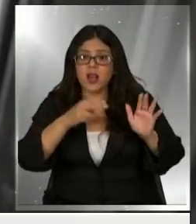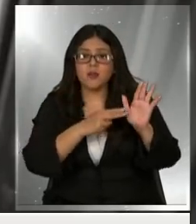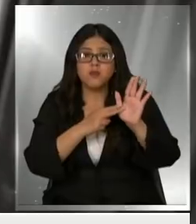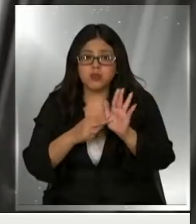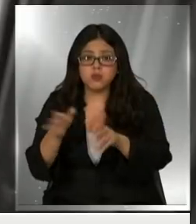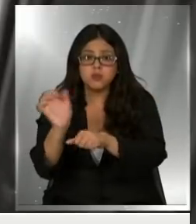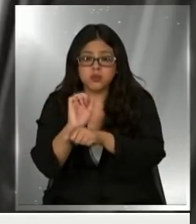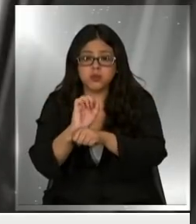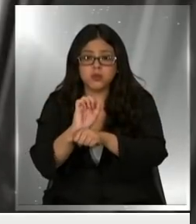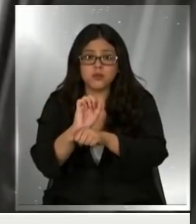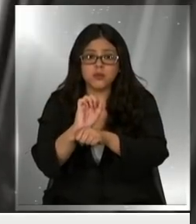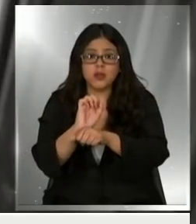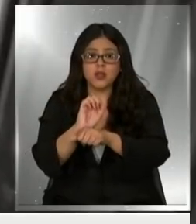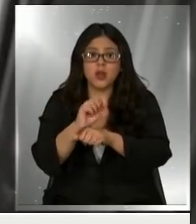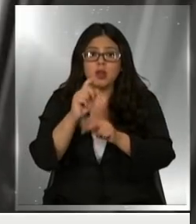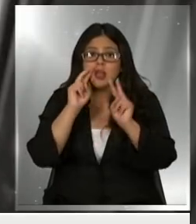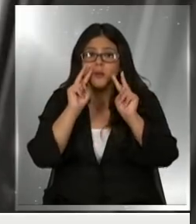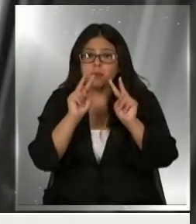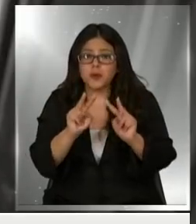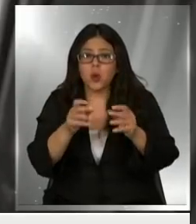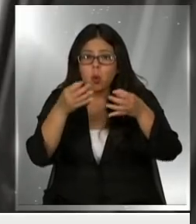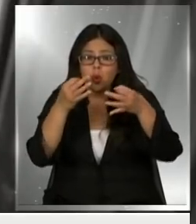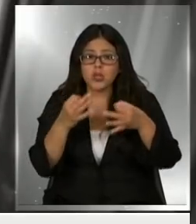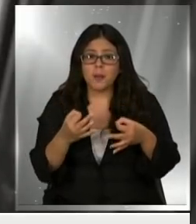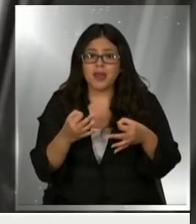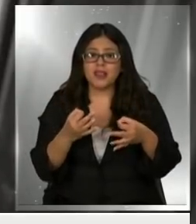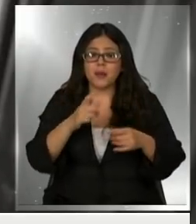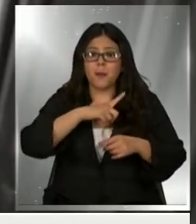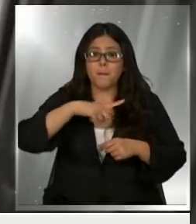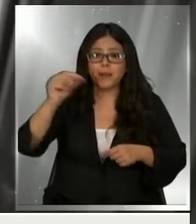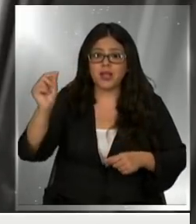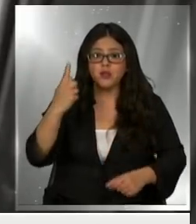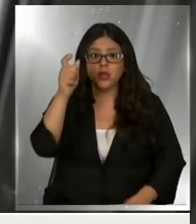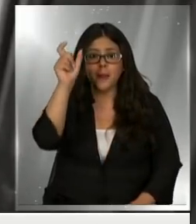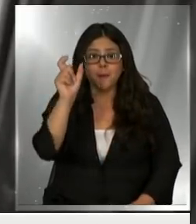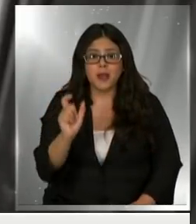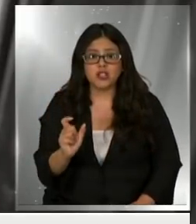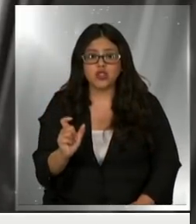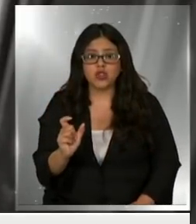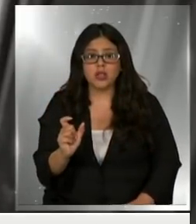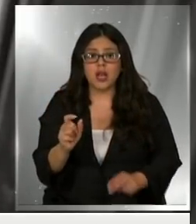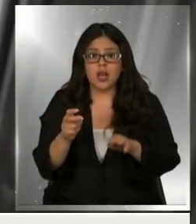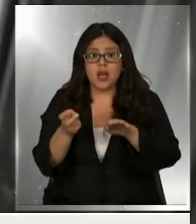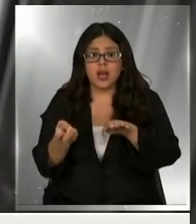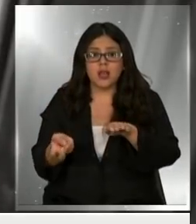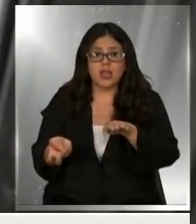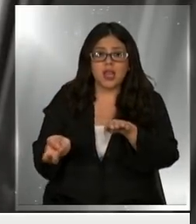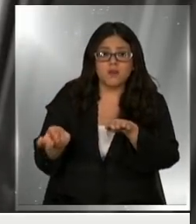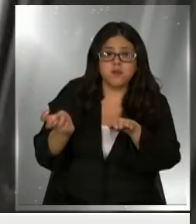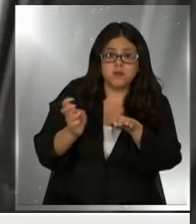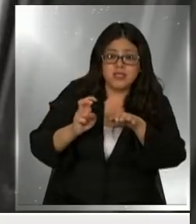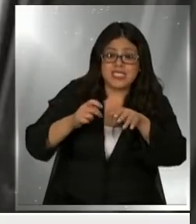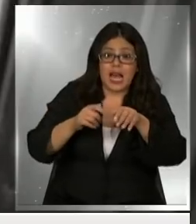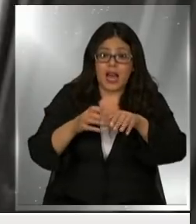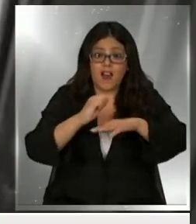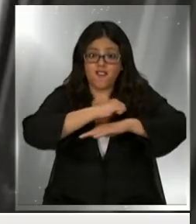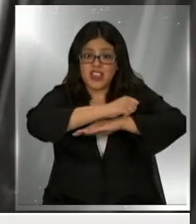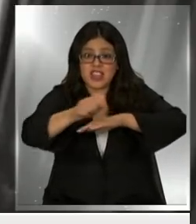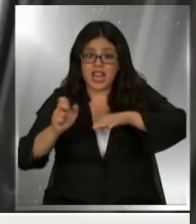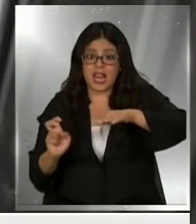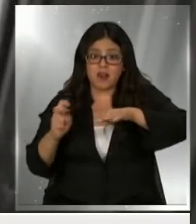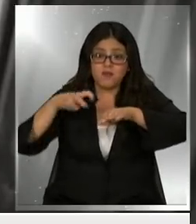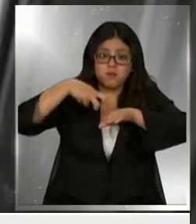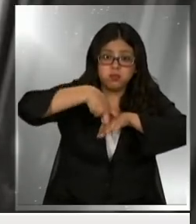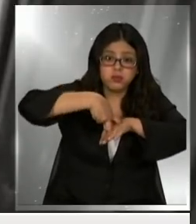pasa un minuto y la cámara capta el momento que escapan y uno de los asaltantes se sube por la ventana del auto, mientras